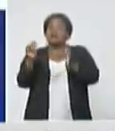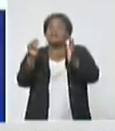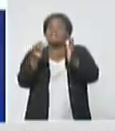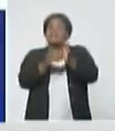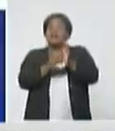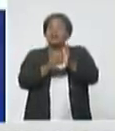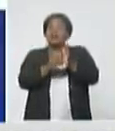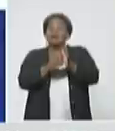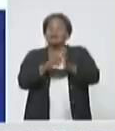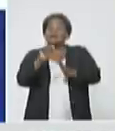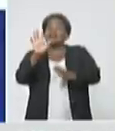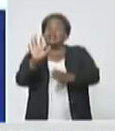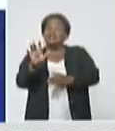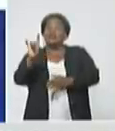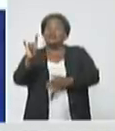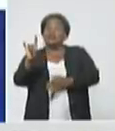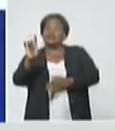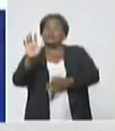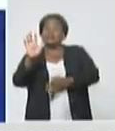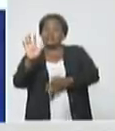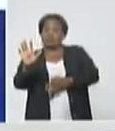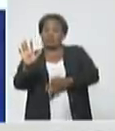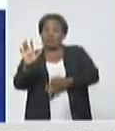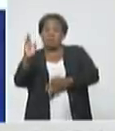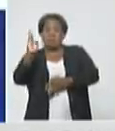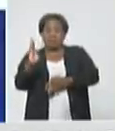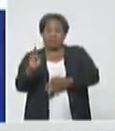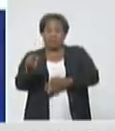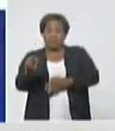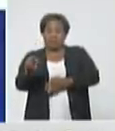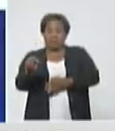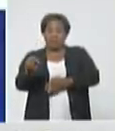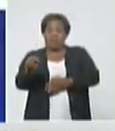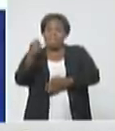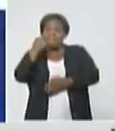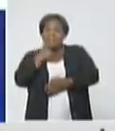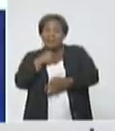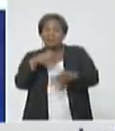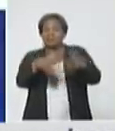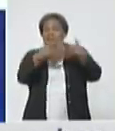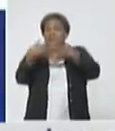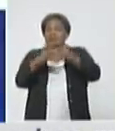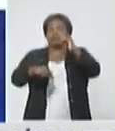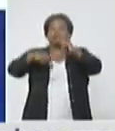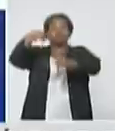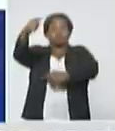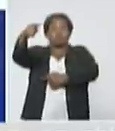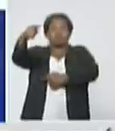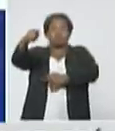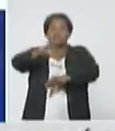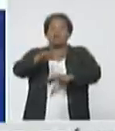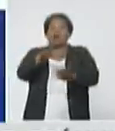1.595, fíjense que es más que el número de fallecidos de Estados Unidos, y ya acumulan